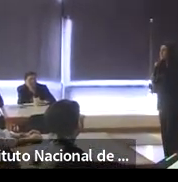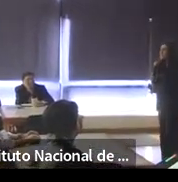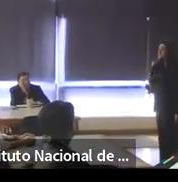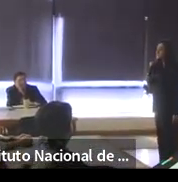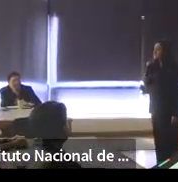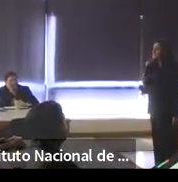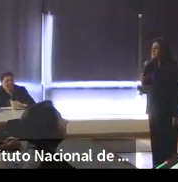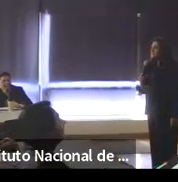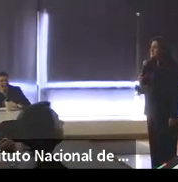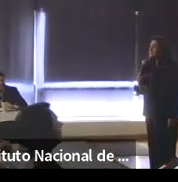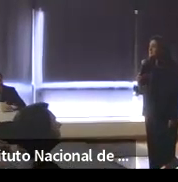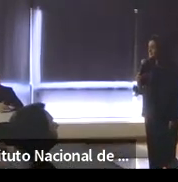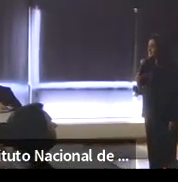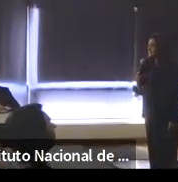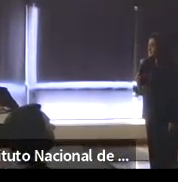va a correr